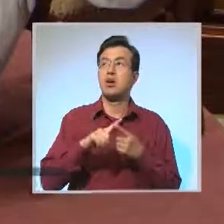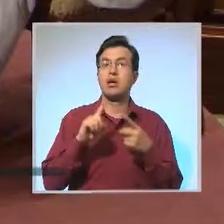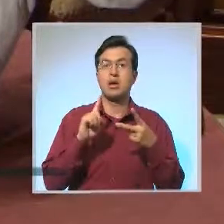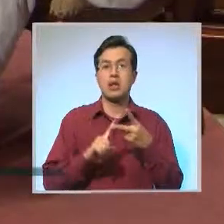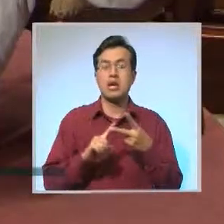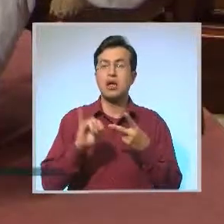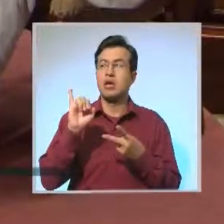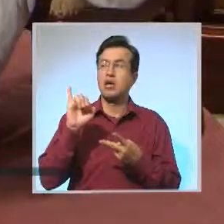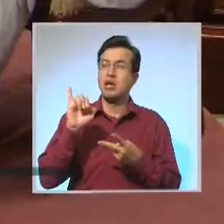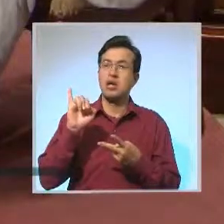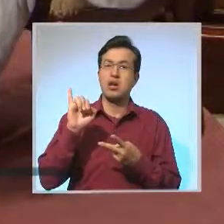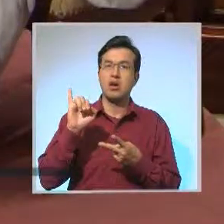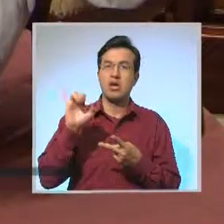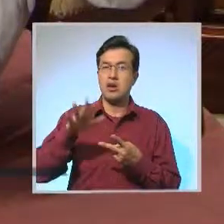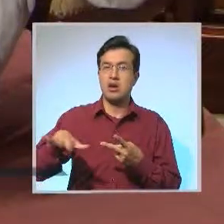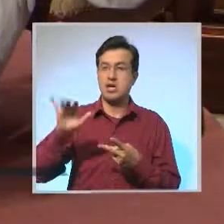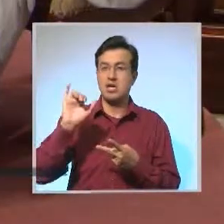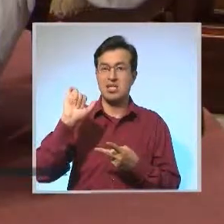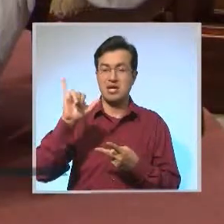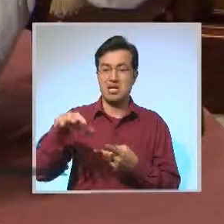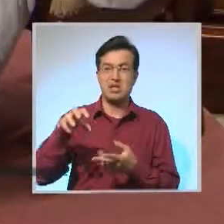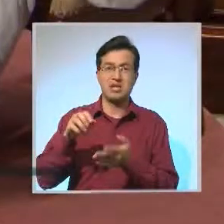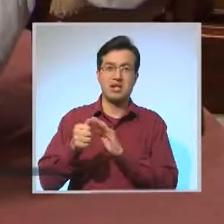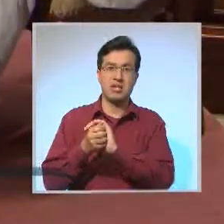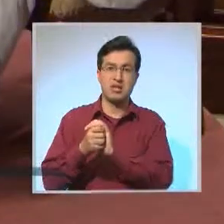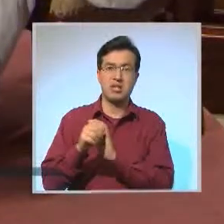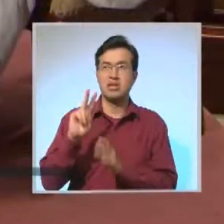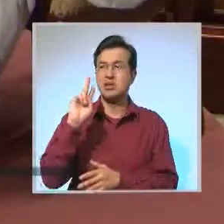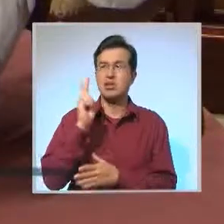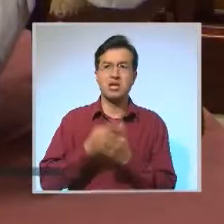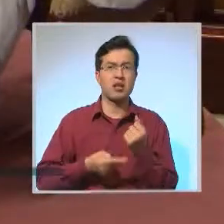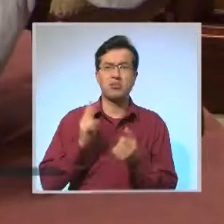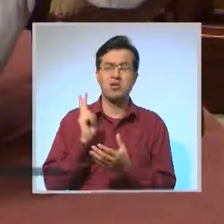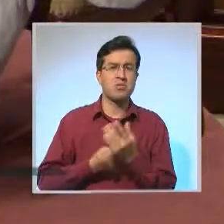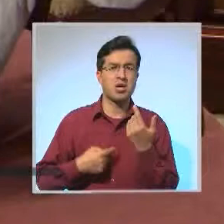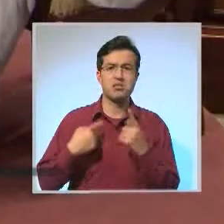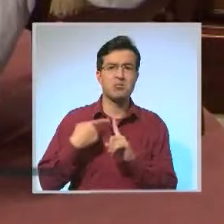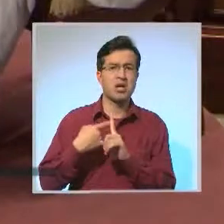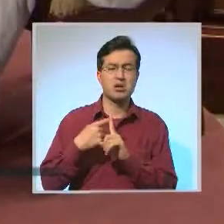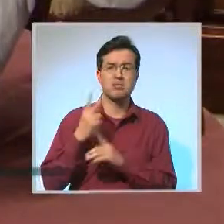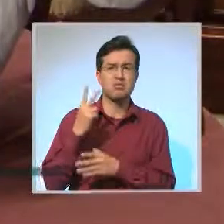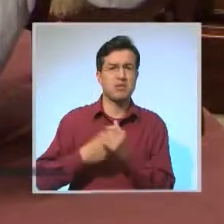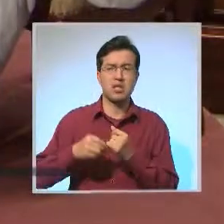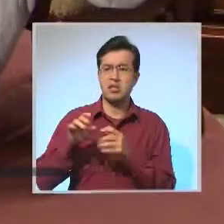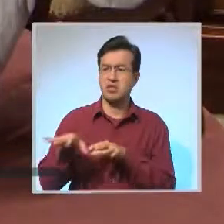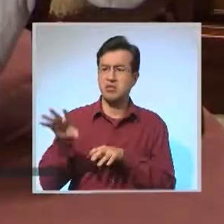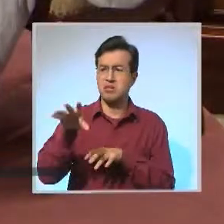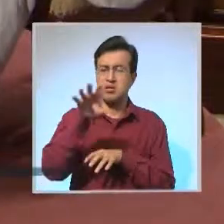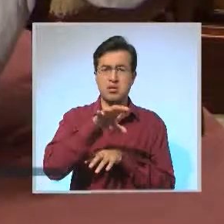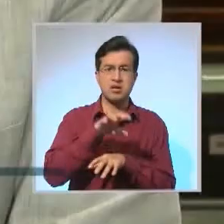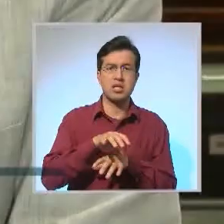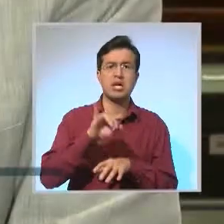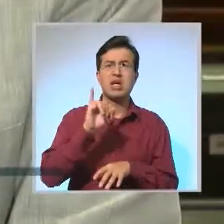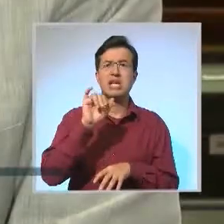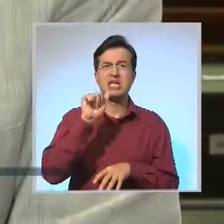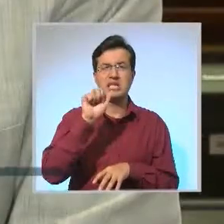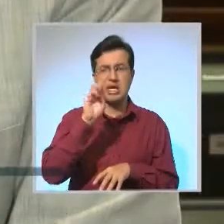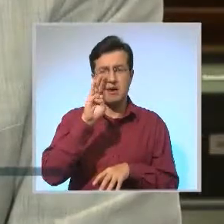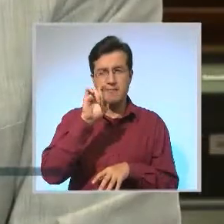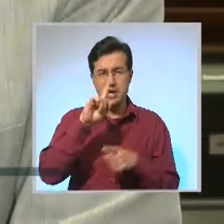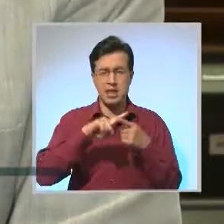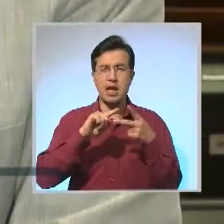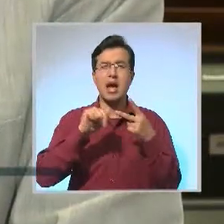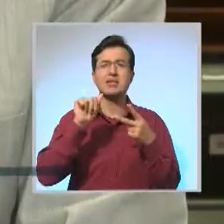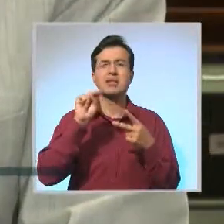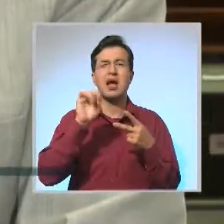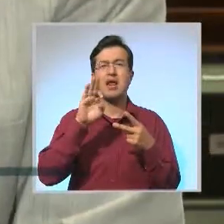insularidad también era un 100 por ciento más sin ningún análisis técnica los tres cantones de galápagos isabela santa cruz y